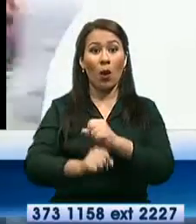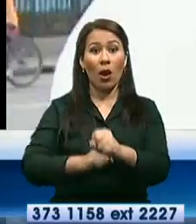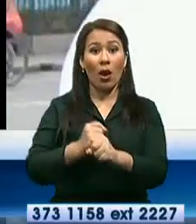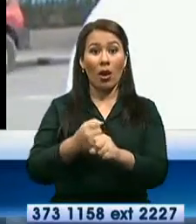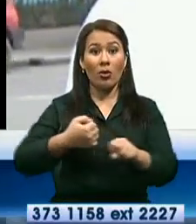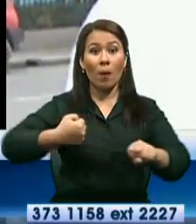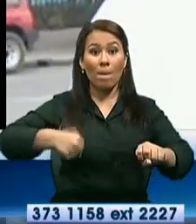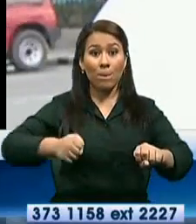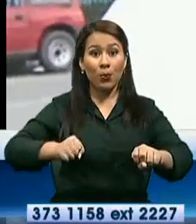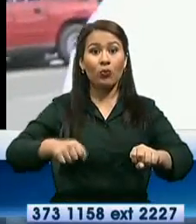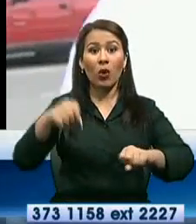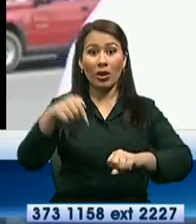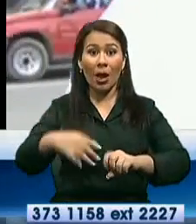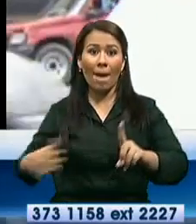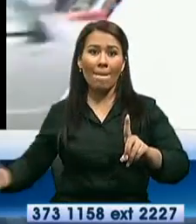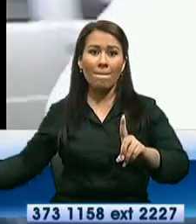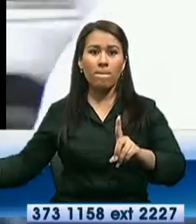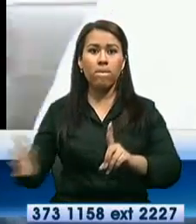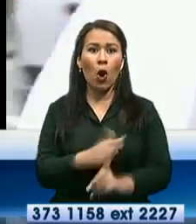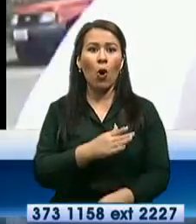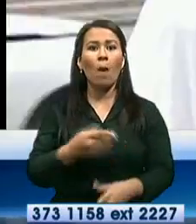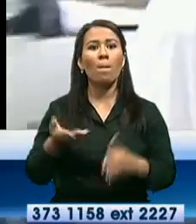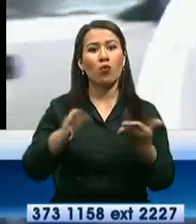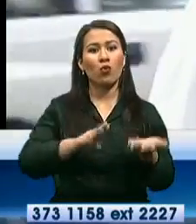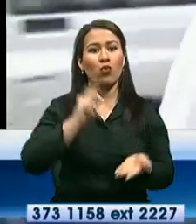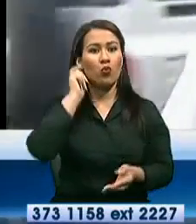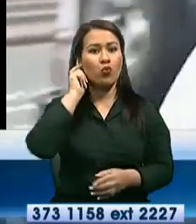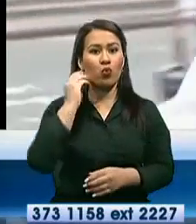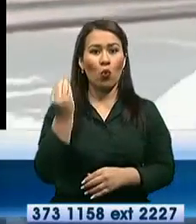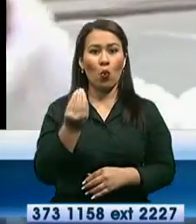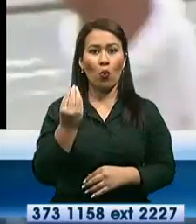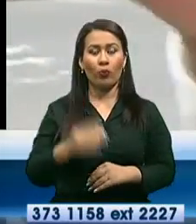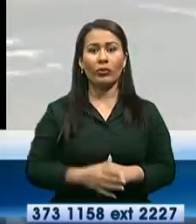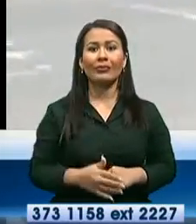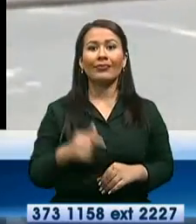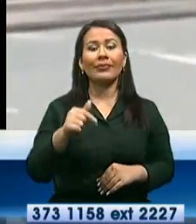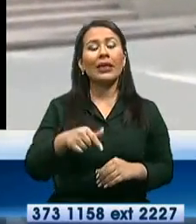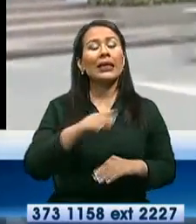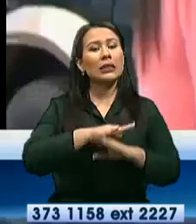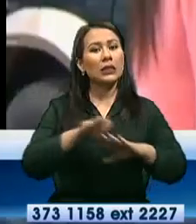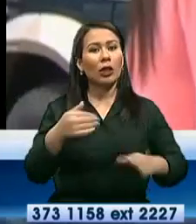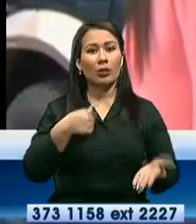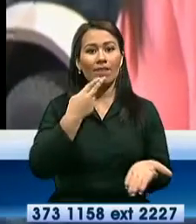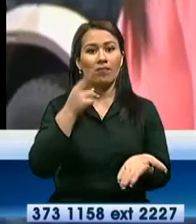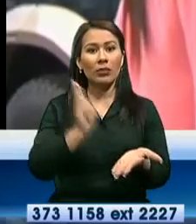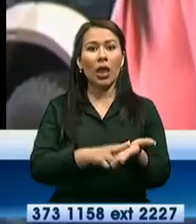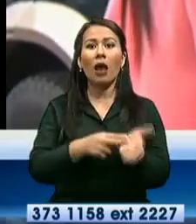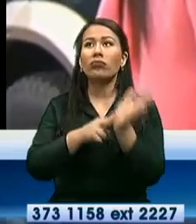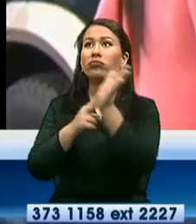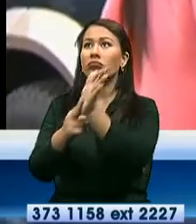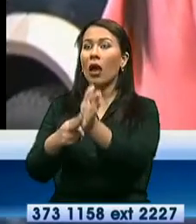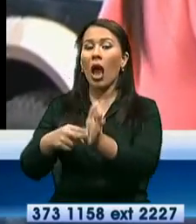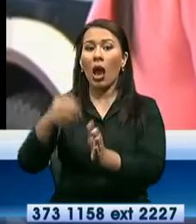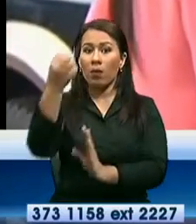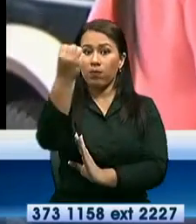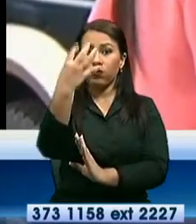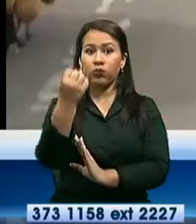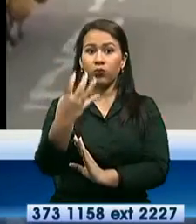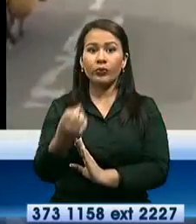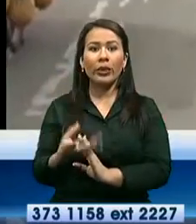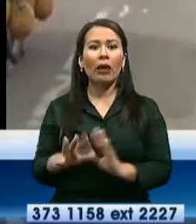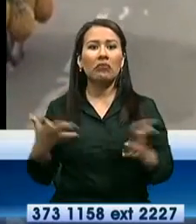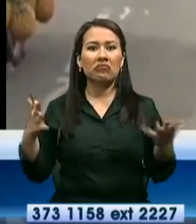ahí y se murió la chica. Aquí ya está pedido un semáforo, sino que no lo han puesto. Familiares de la víctima esperan